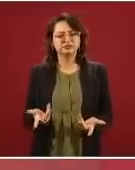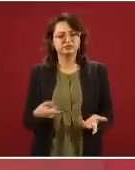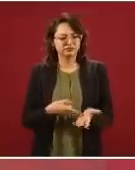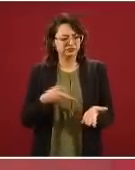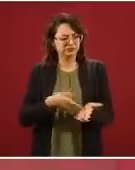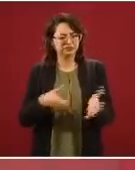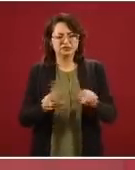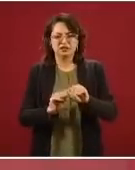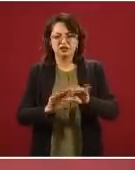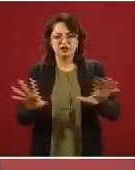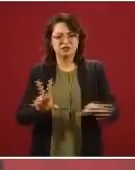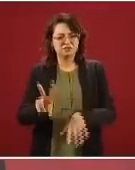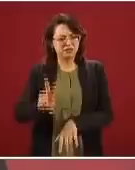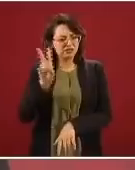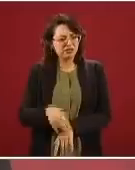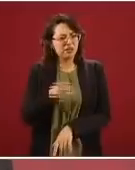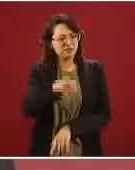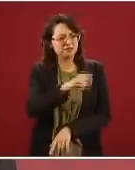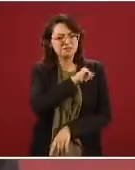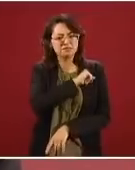claras, contundentes?